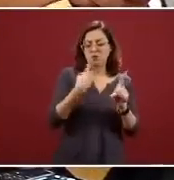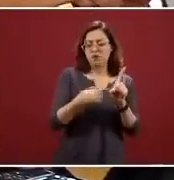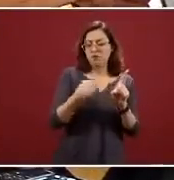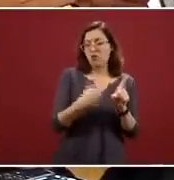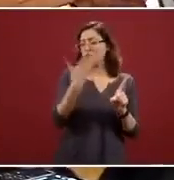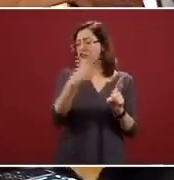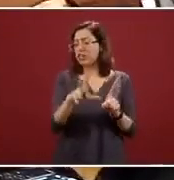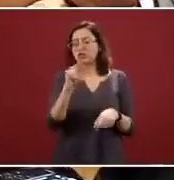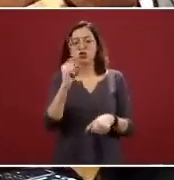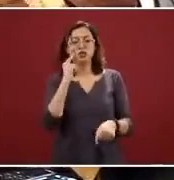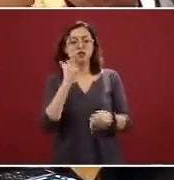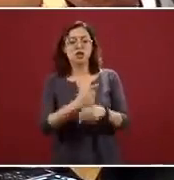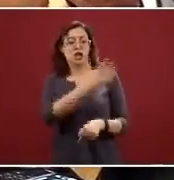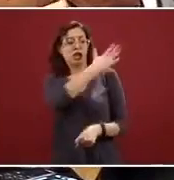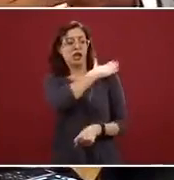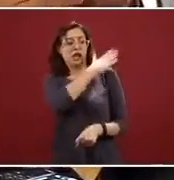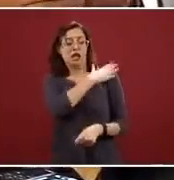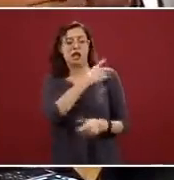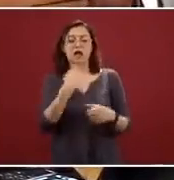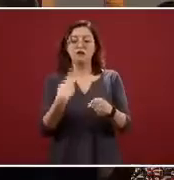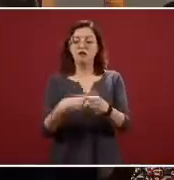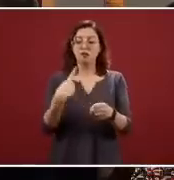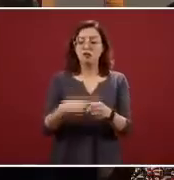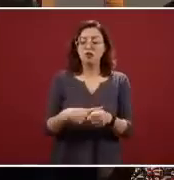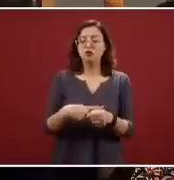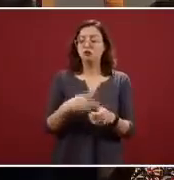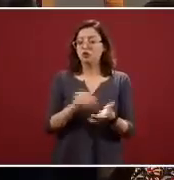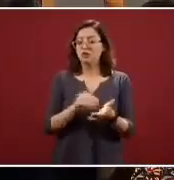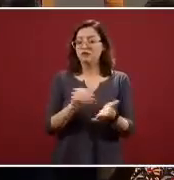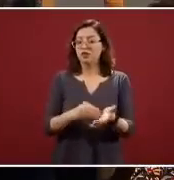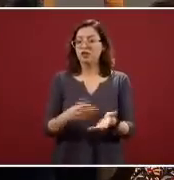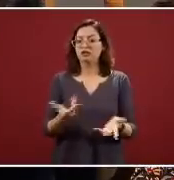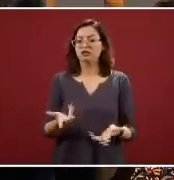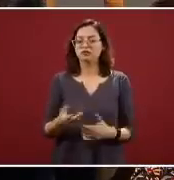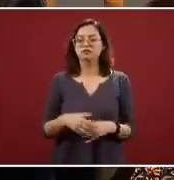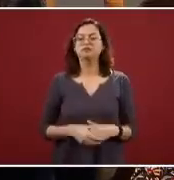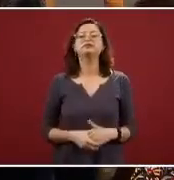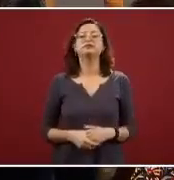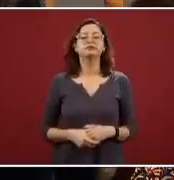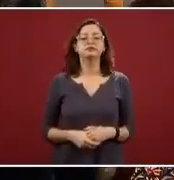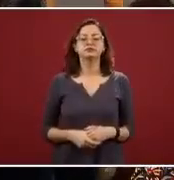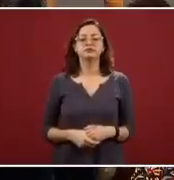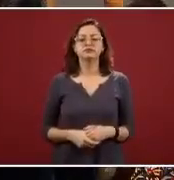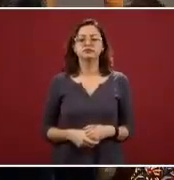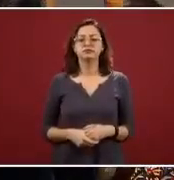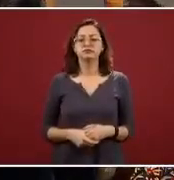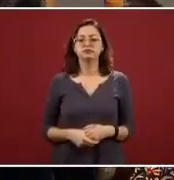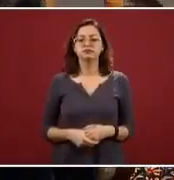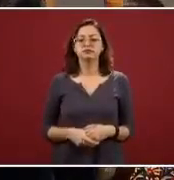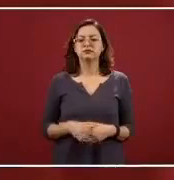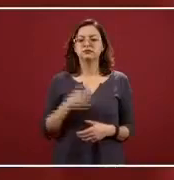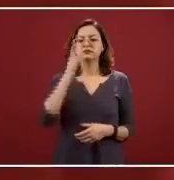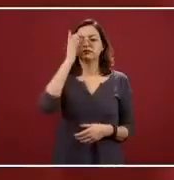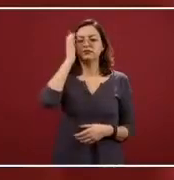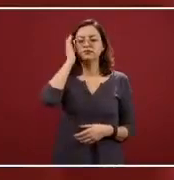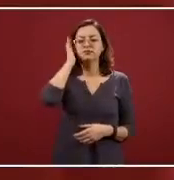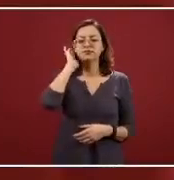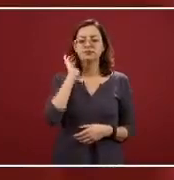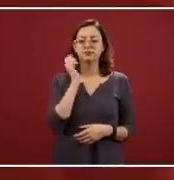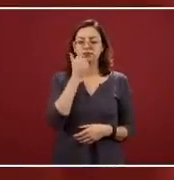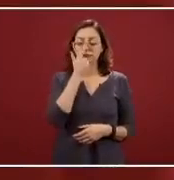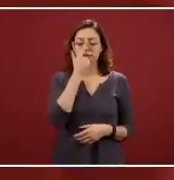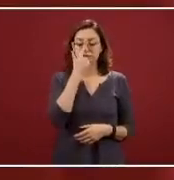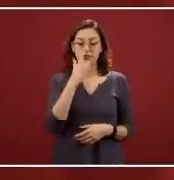supuestamente curadas. ¿Y de las reuniones? Bueno, esta precisamente es información que está basada en la bibliografía que se ha publicado de